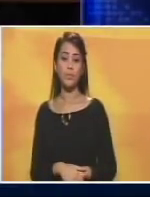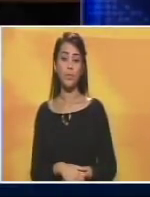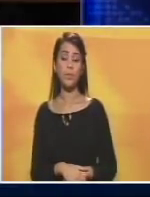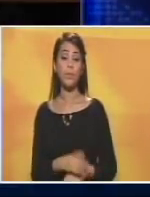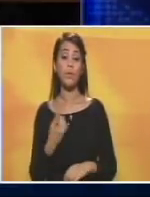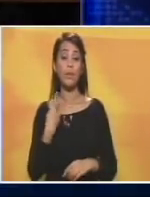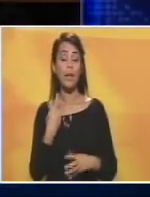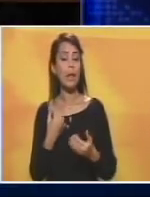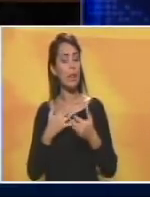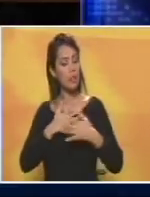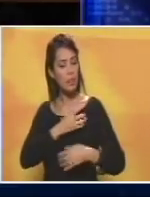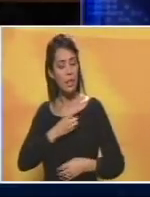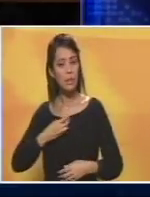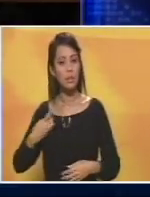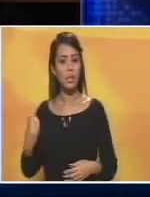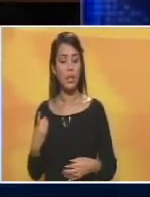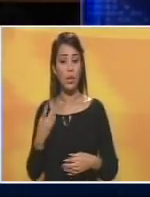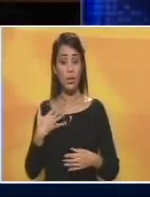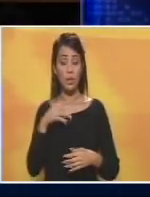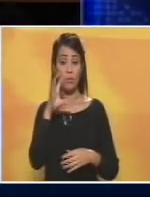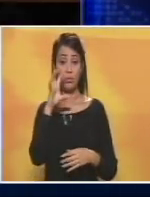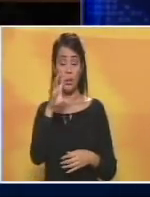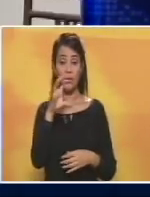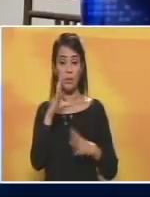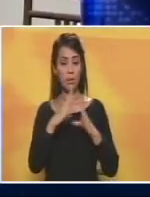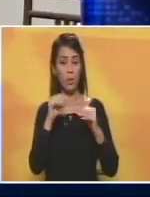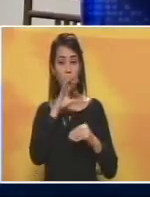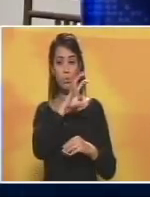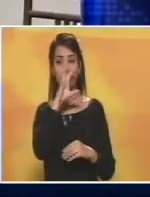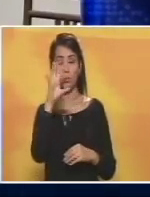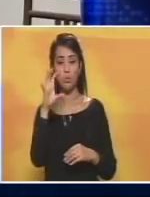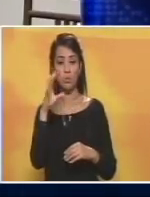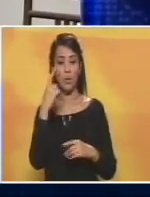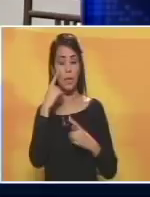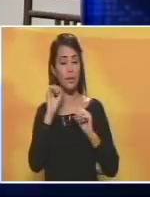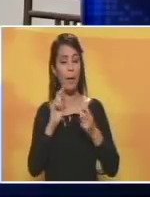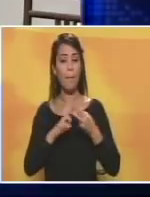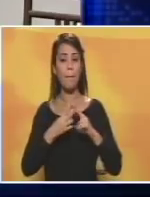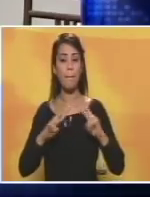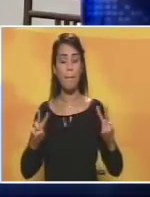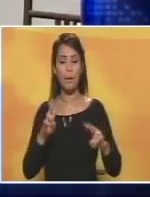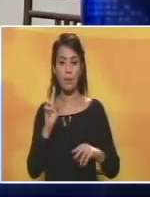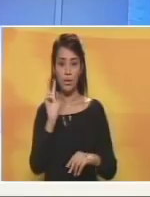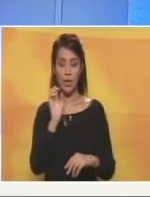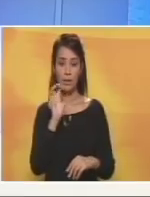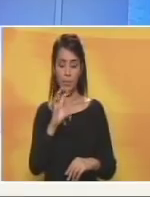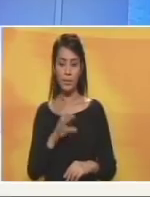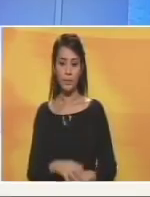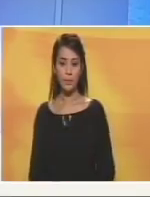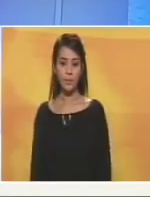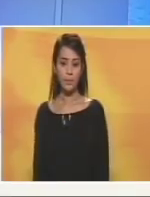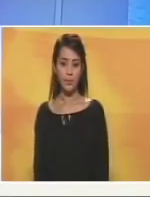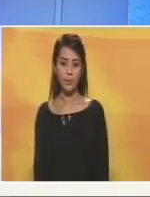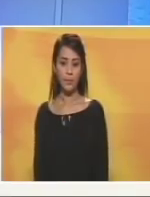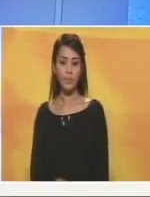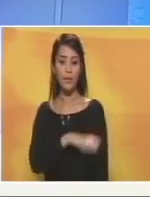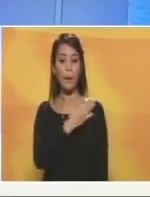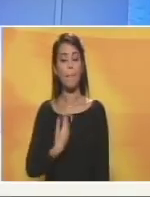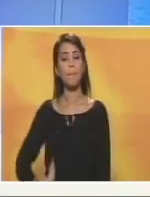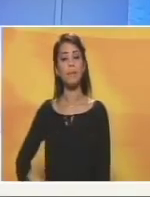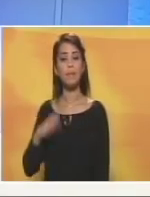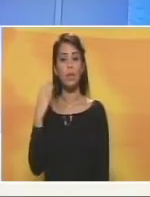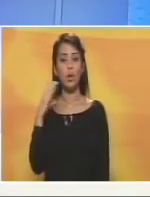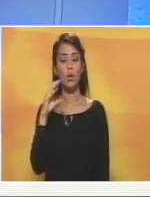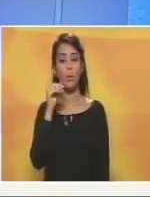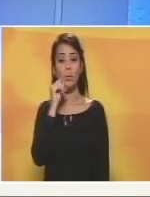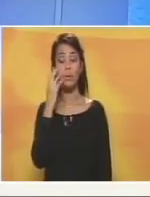enfatizó el deseo de su nación y de todos los países de mantener la paz en la región. El presidente de Colombia, Juan